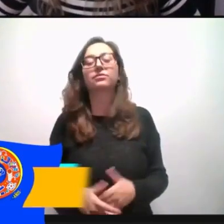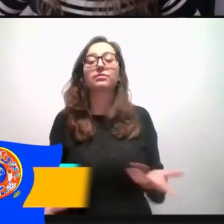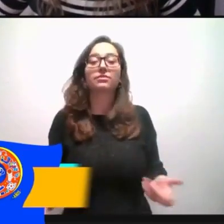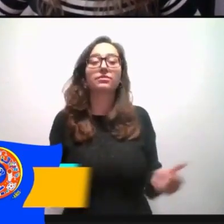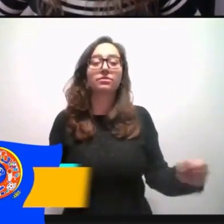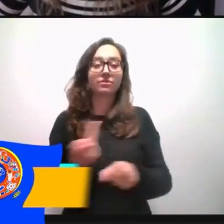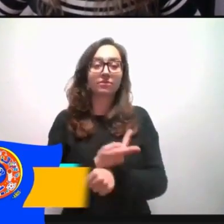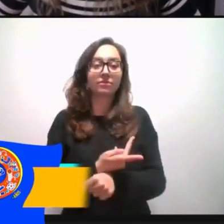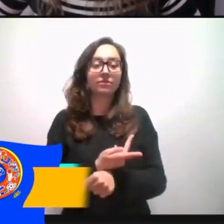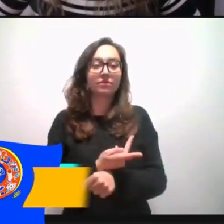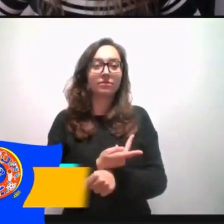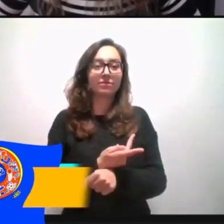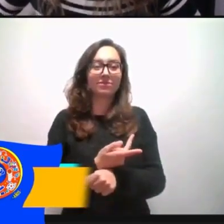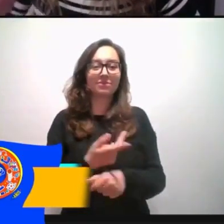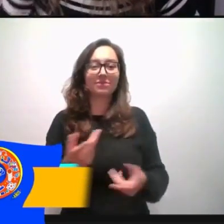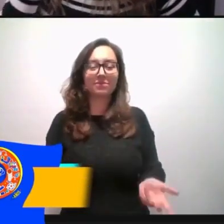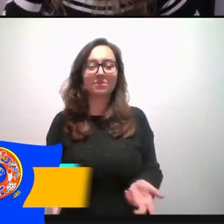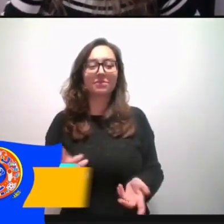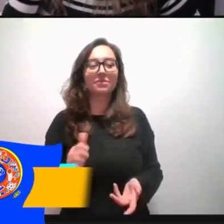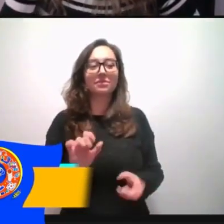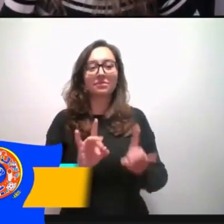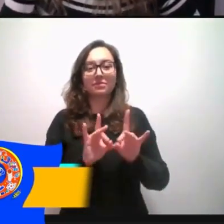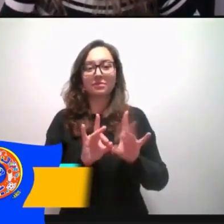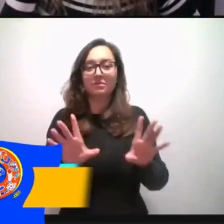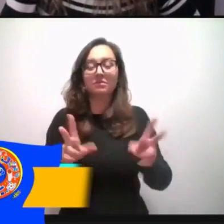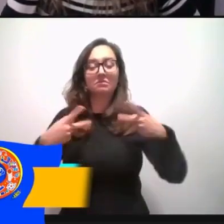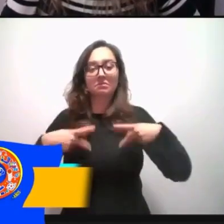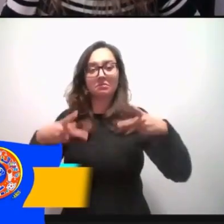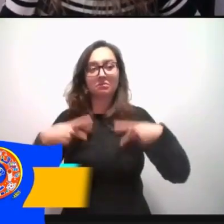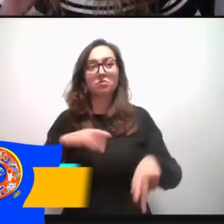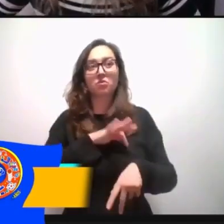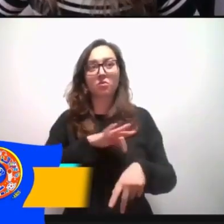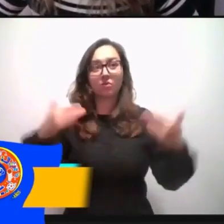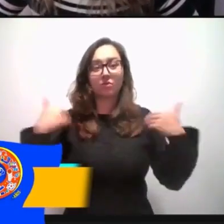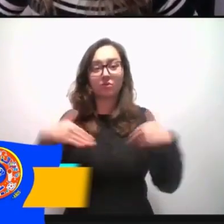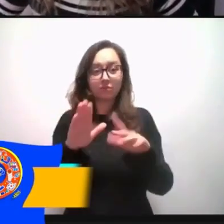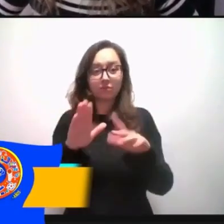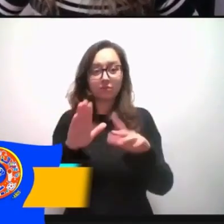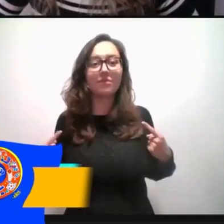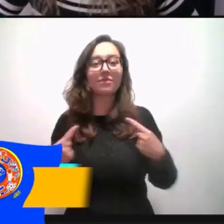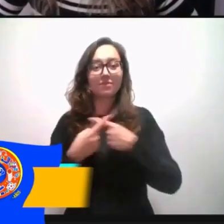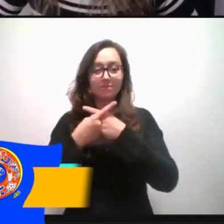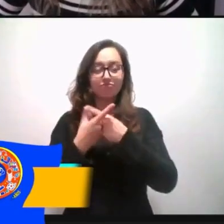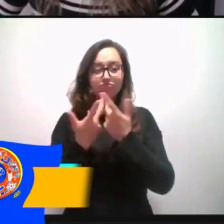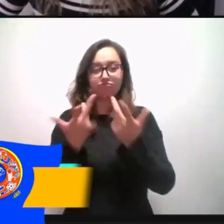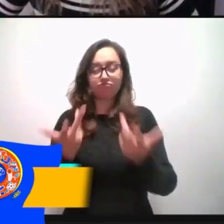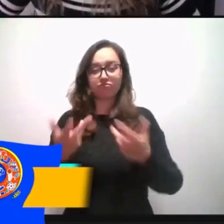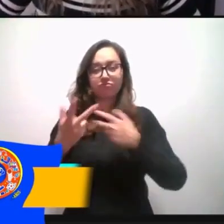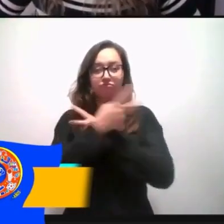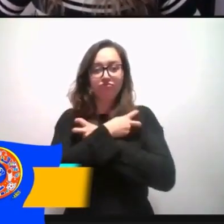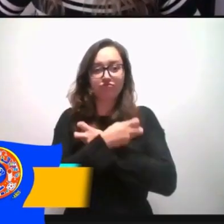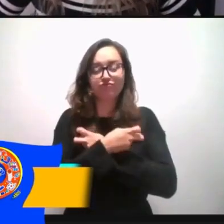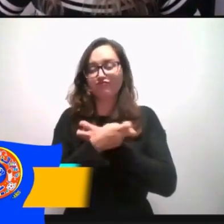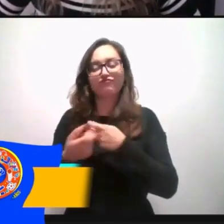dado es una falta de tolerancia y exponer el hueso y perderlo, aunque no es lo más frecuente. La